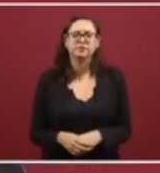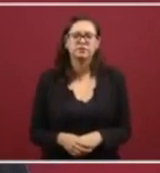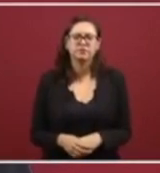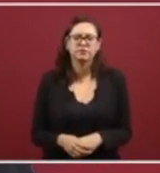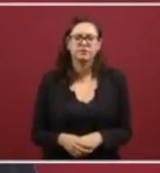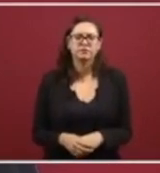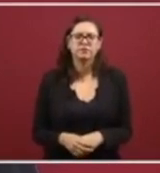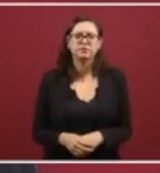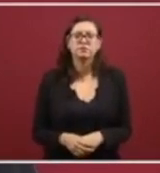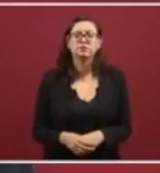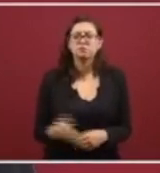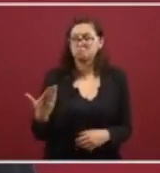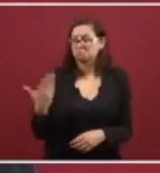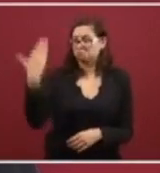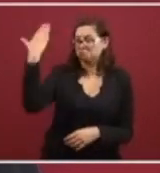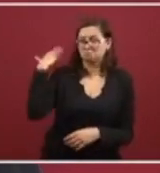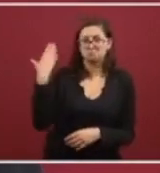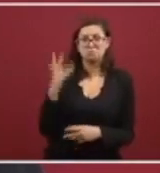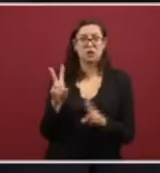pudo.